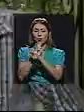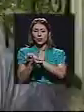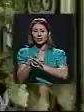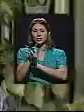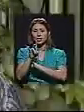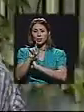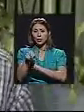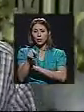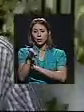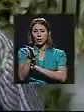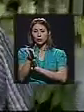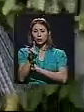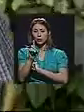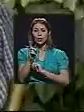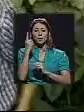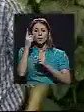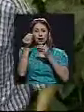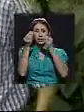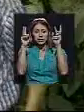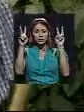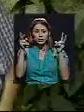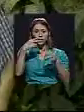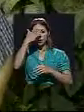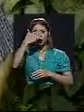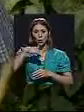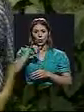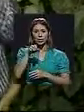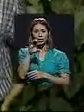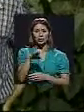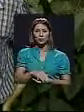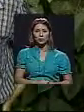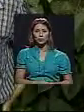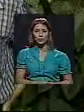2009. Para Nexos, Jorge Calderón.